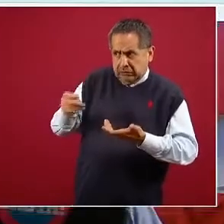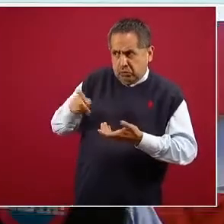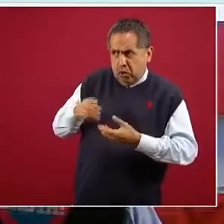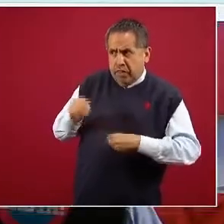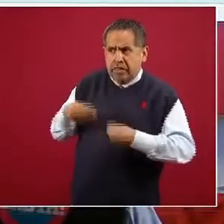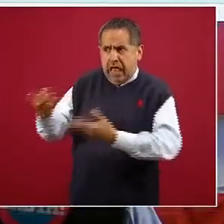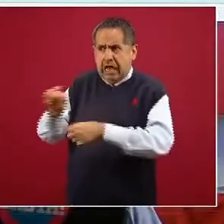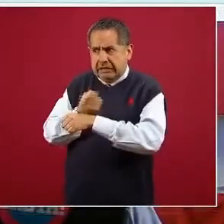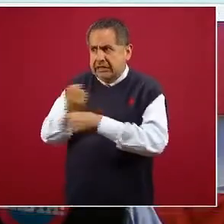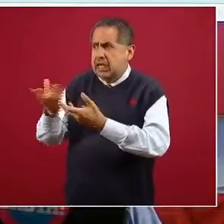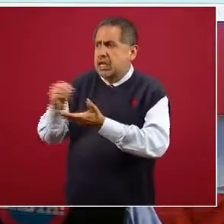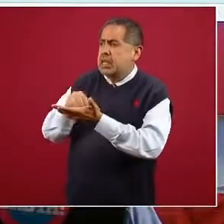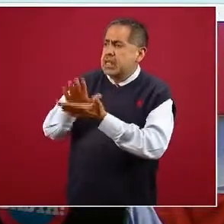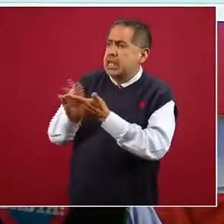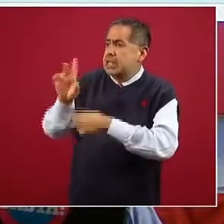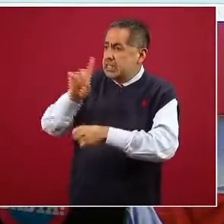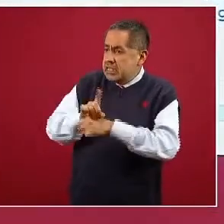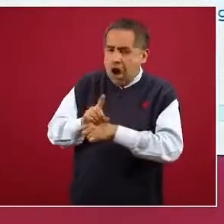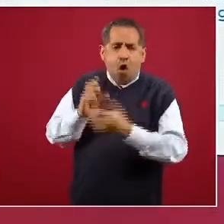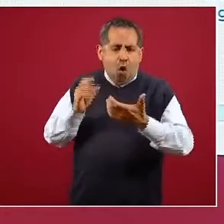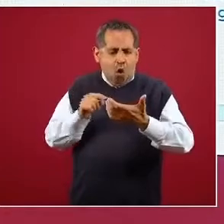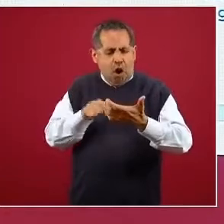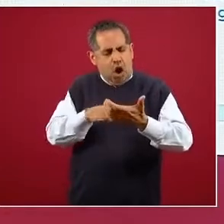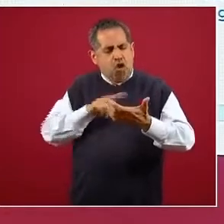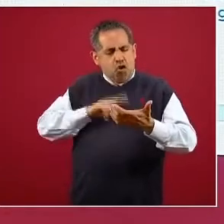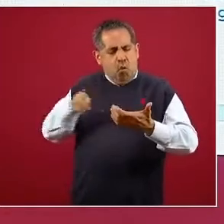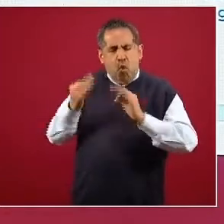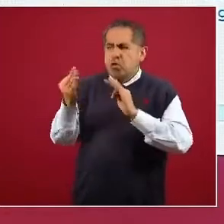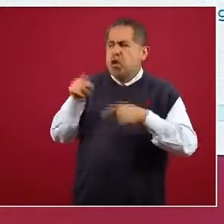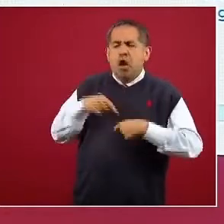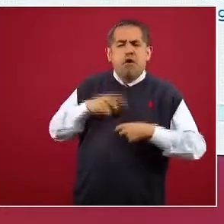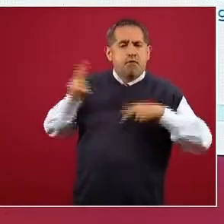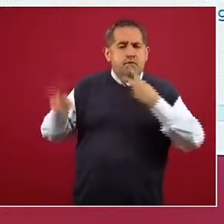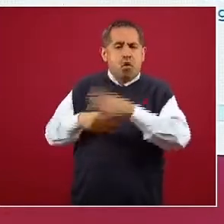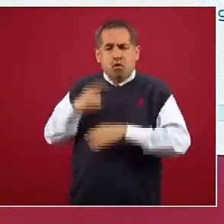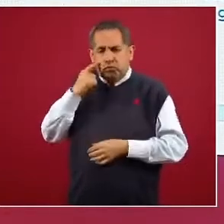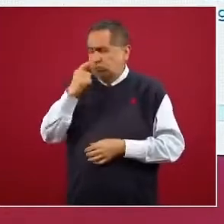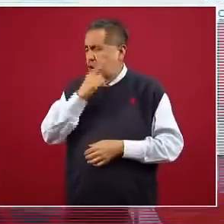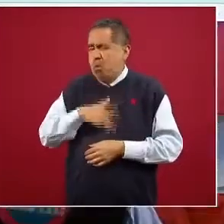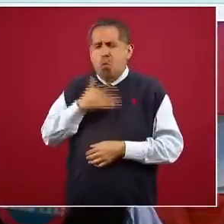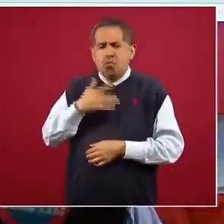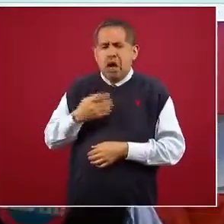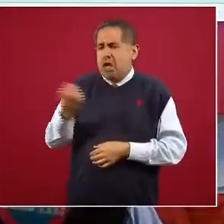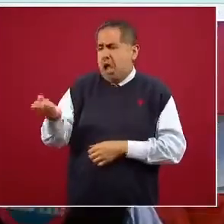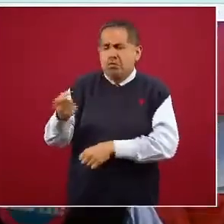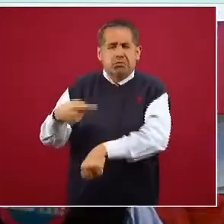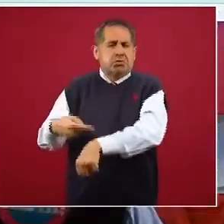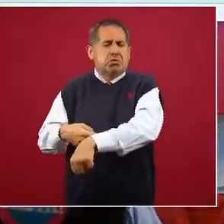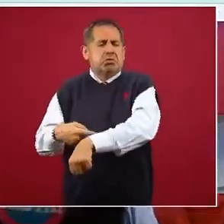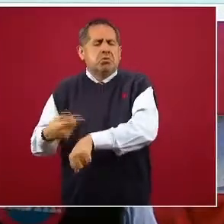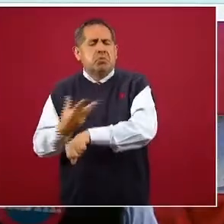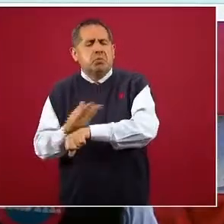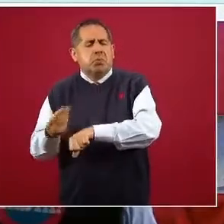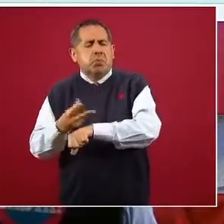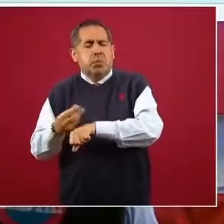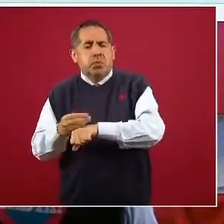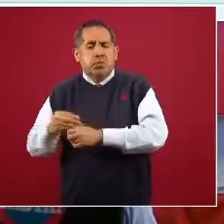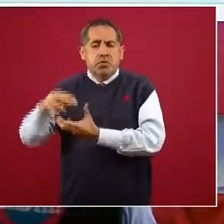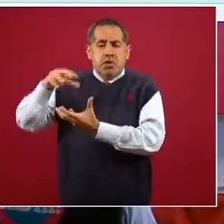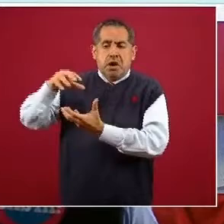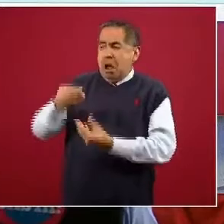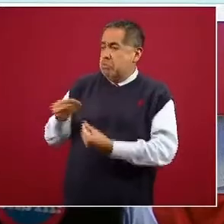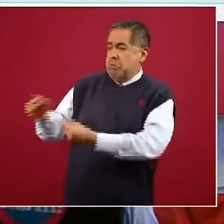agendar una cita o acudir al banco de sangre a realizar una donación voluntaria y altruista. Y como último